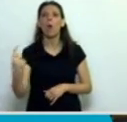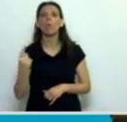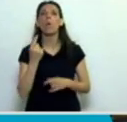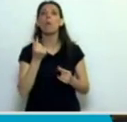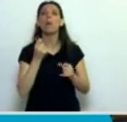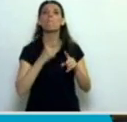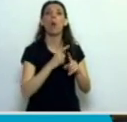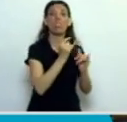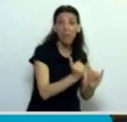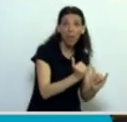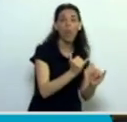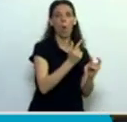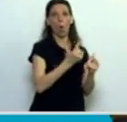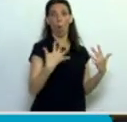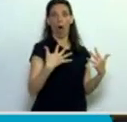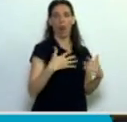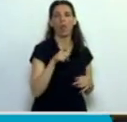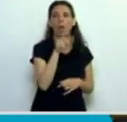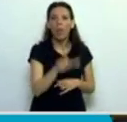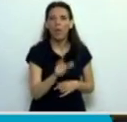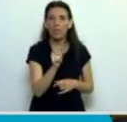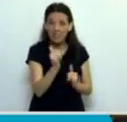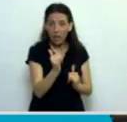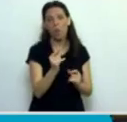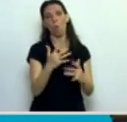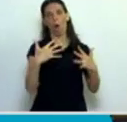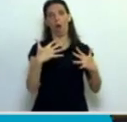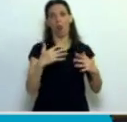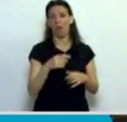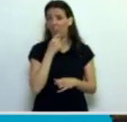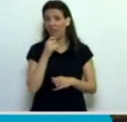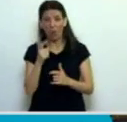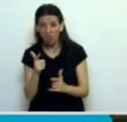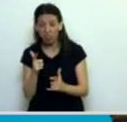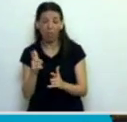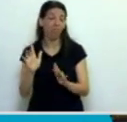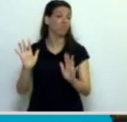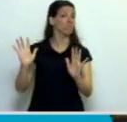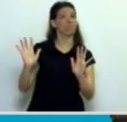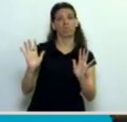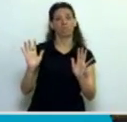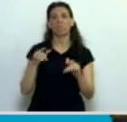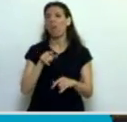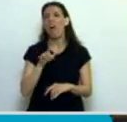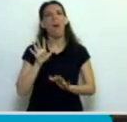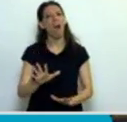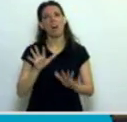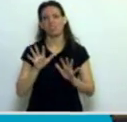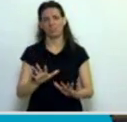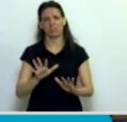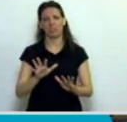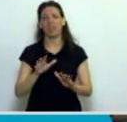nadie vale por su condición de ciudadano. O sea, se instituía un sistema